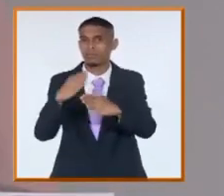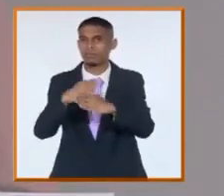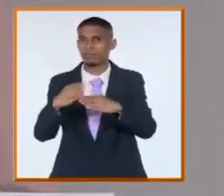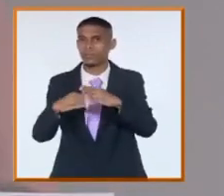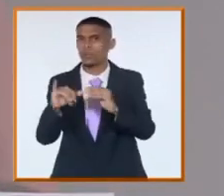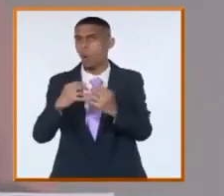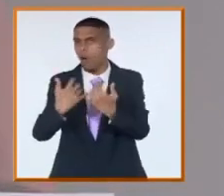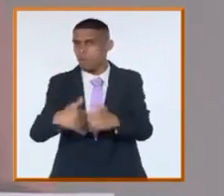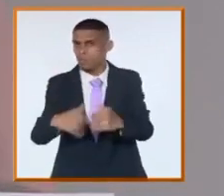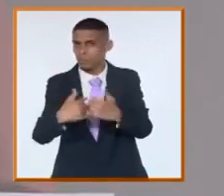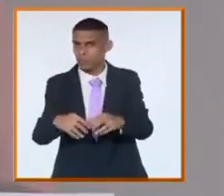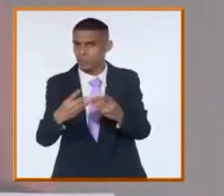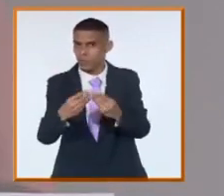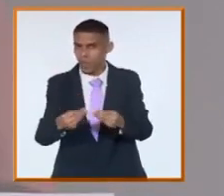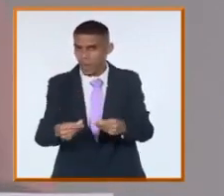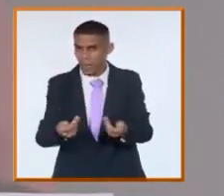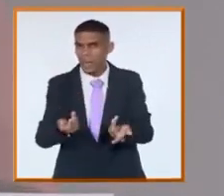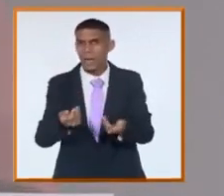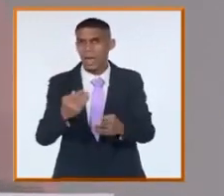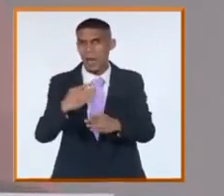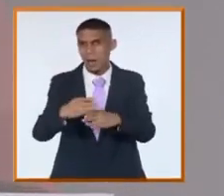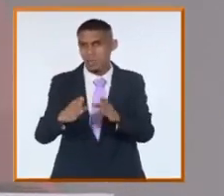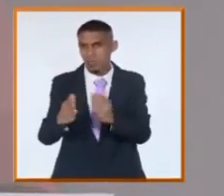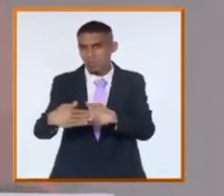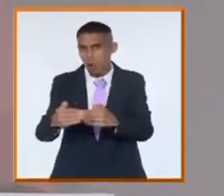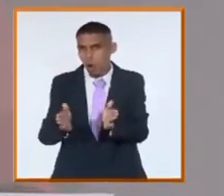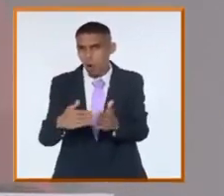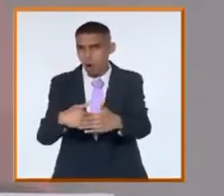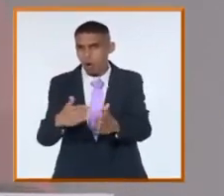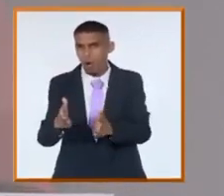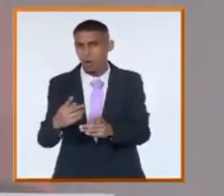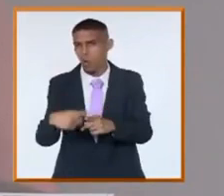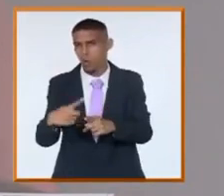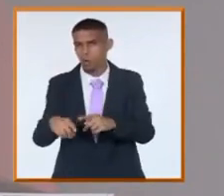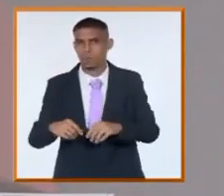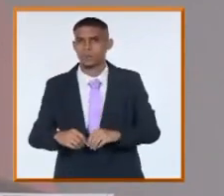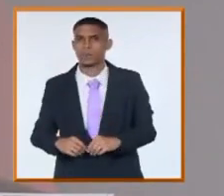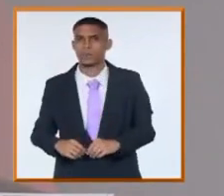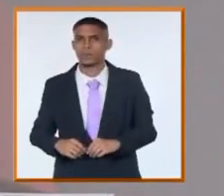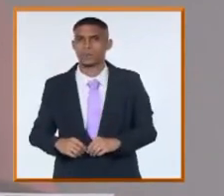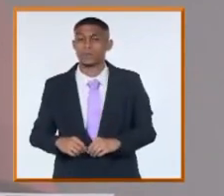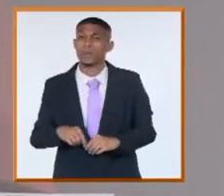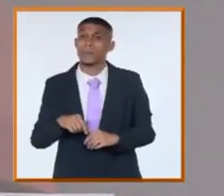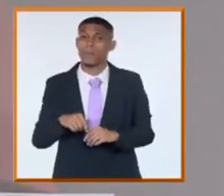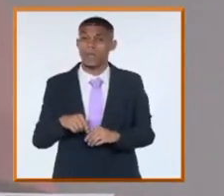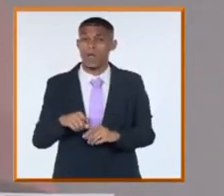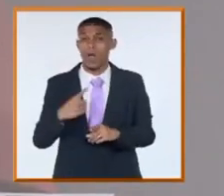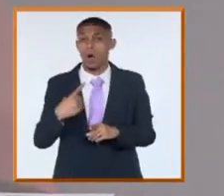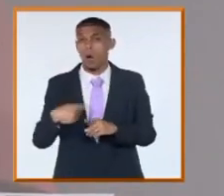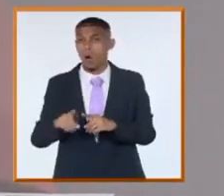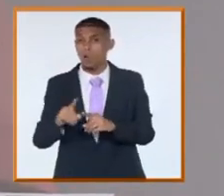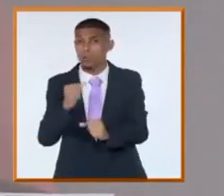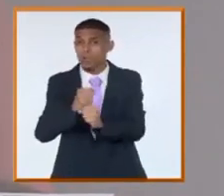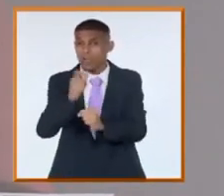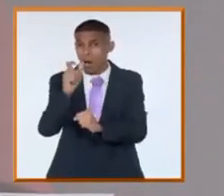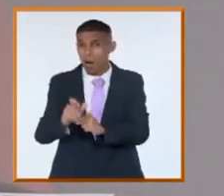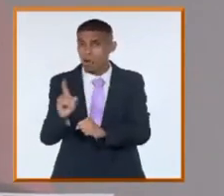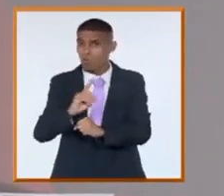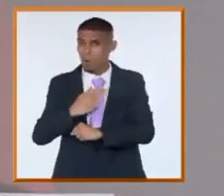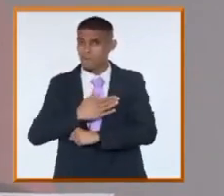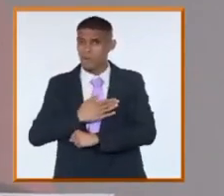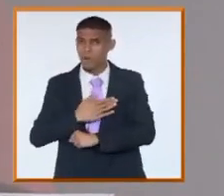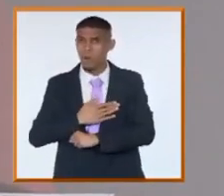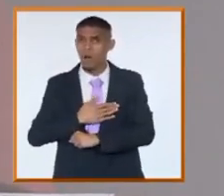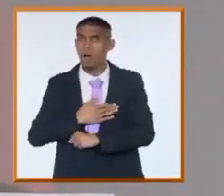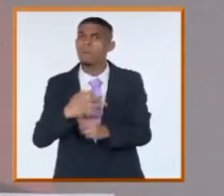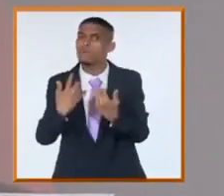de materiales ahora la forma de gestión no estatal del total de ellas el 20% produce